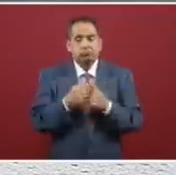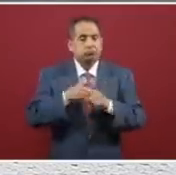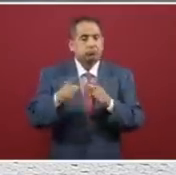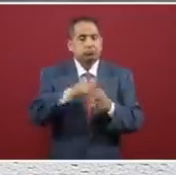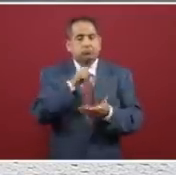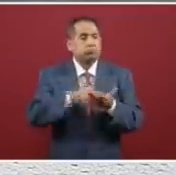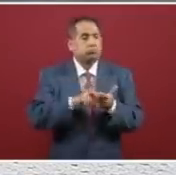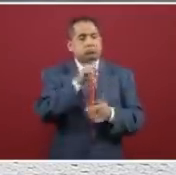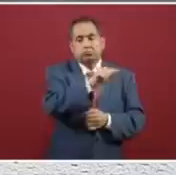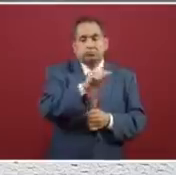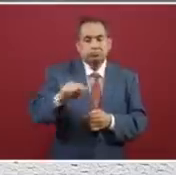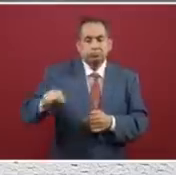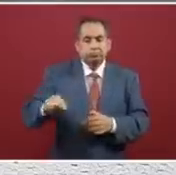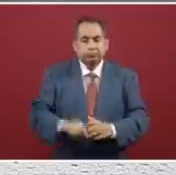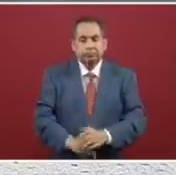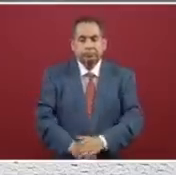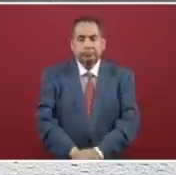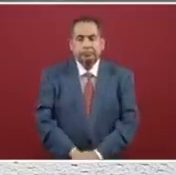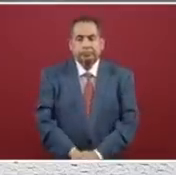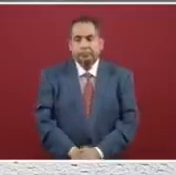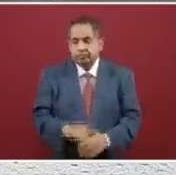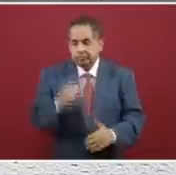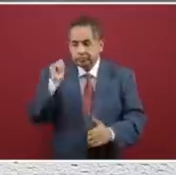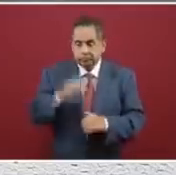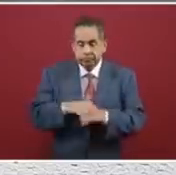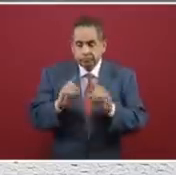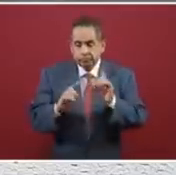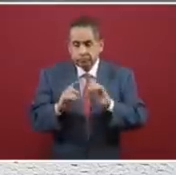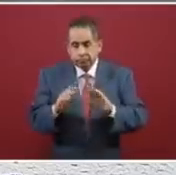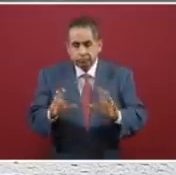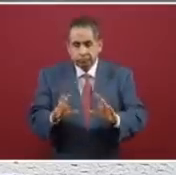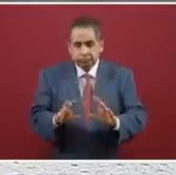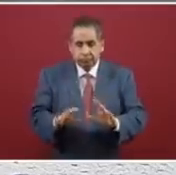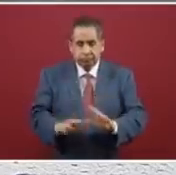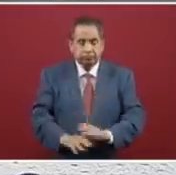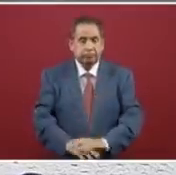estaciones de servicio no sé si hay algunas preguntas